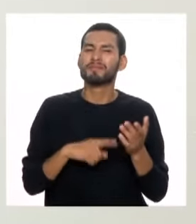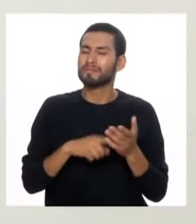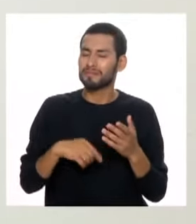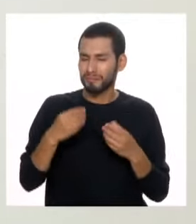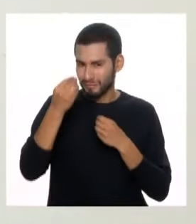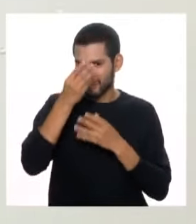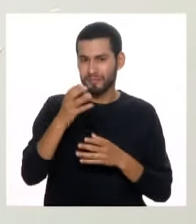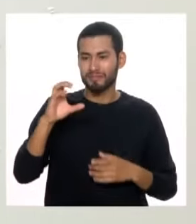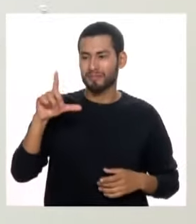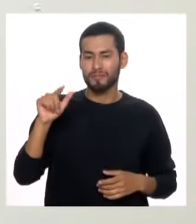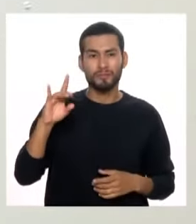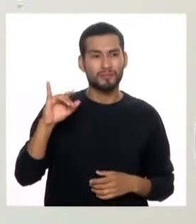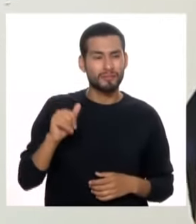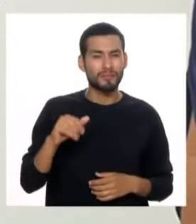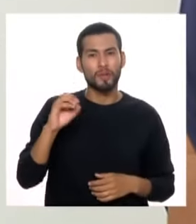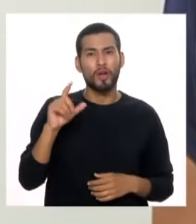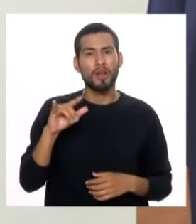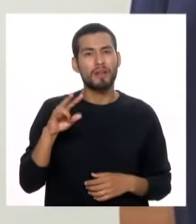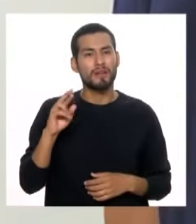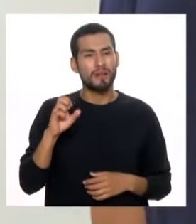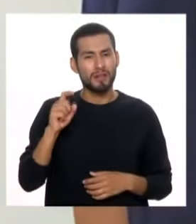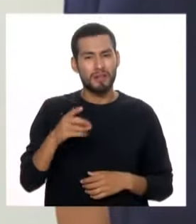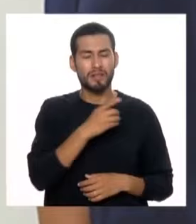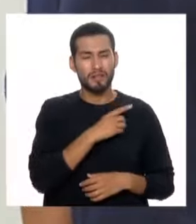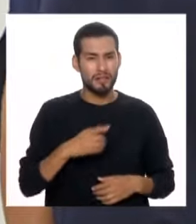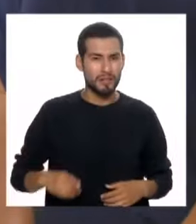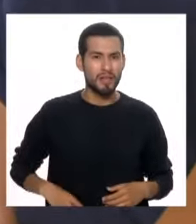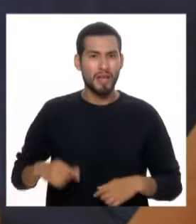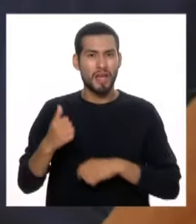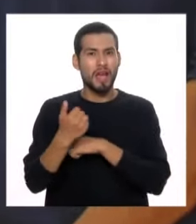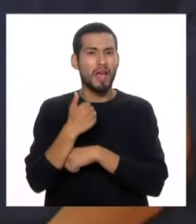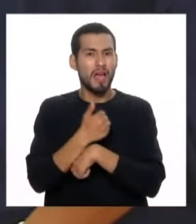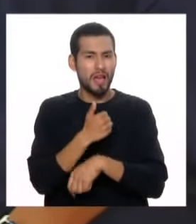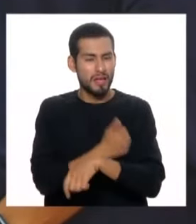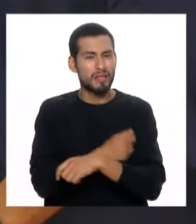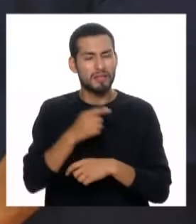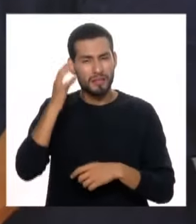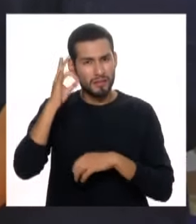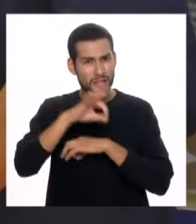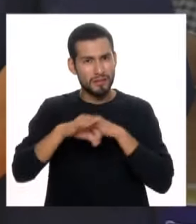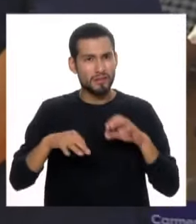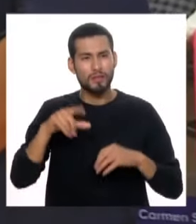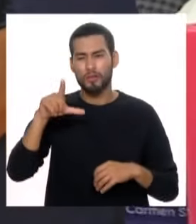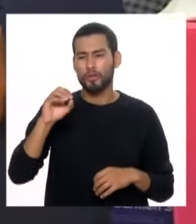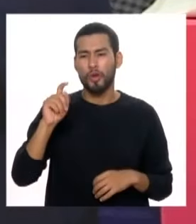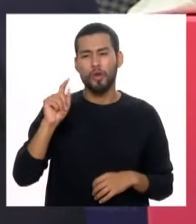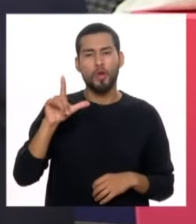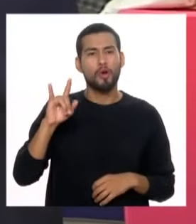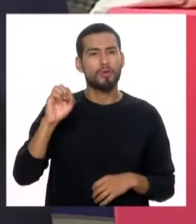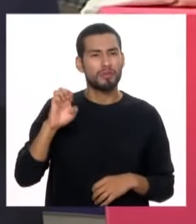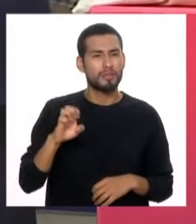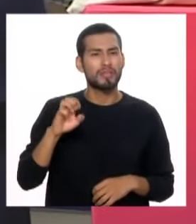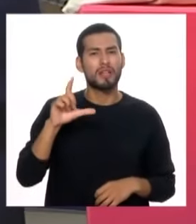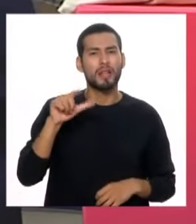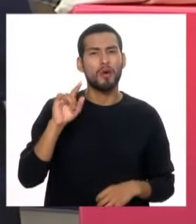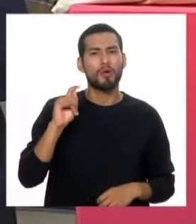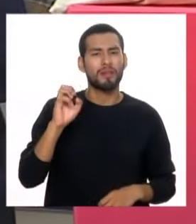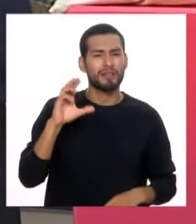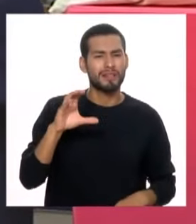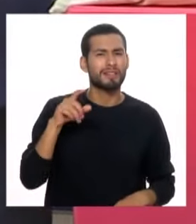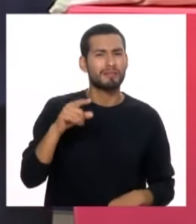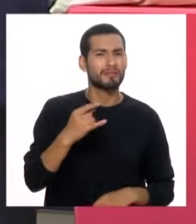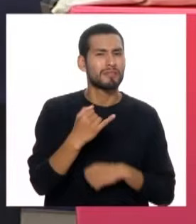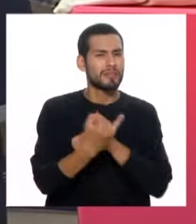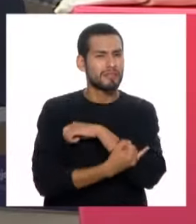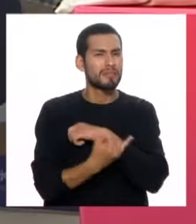conversaremos con Claudia Olivares, quien es directora académica del diseño de Toulouse-Lautrec, quien nos comentará un